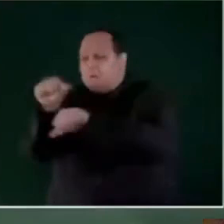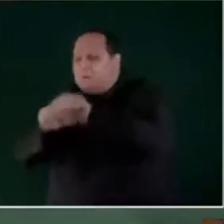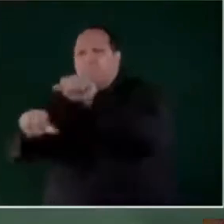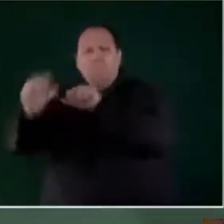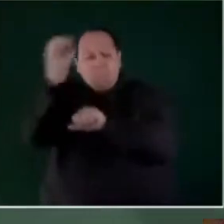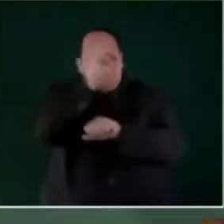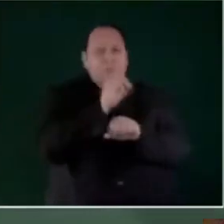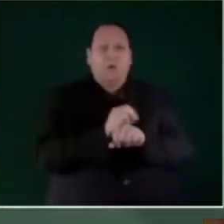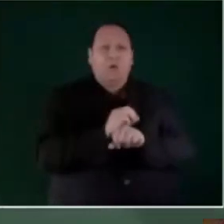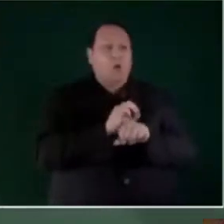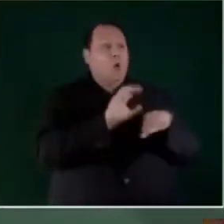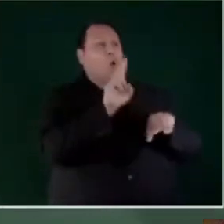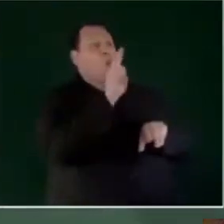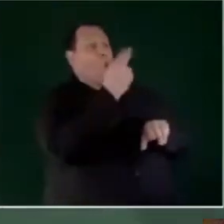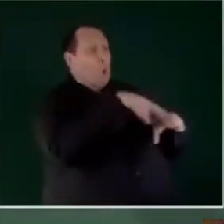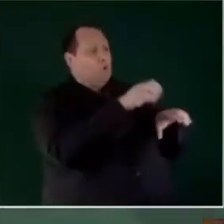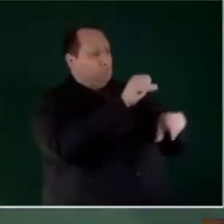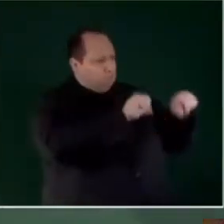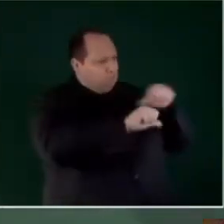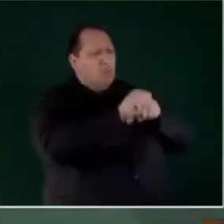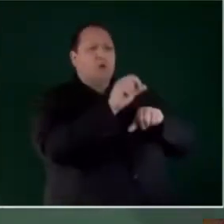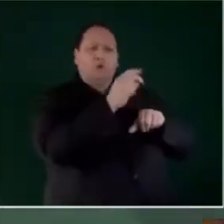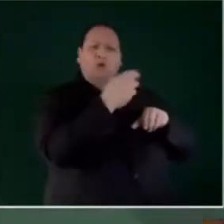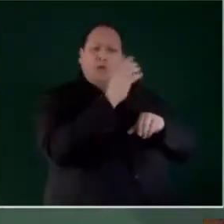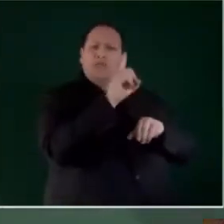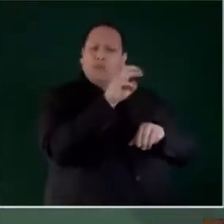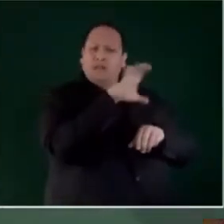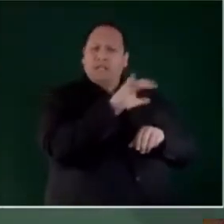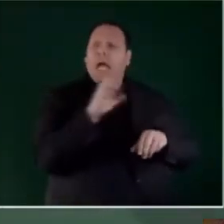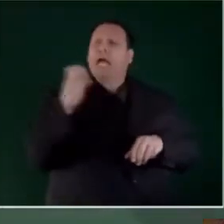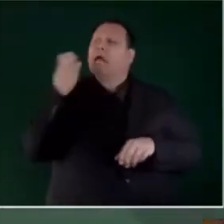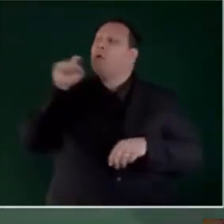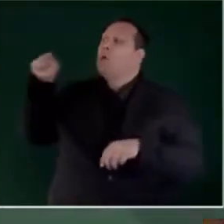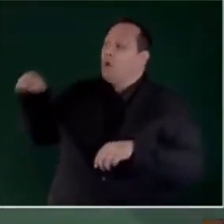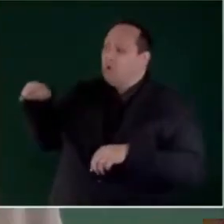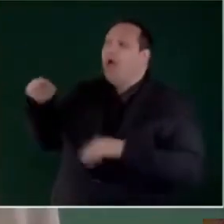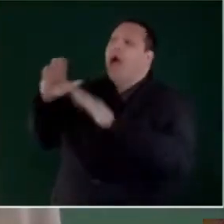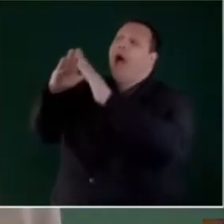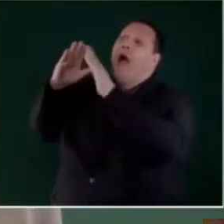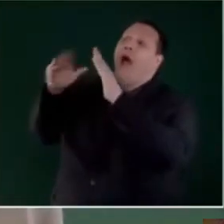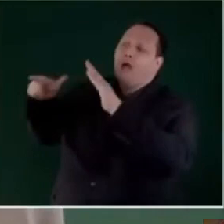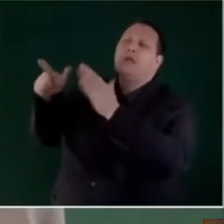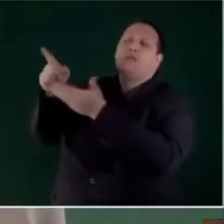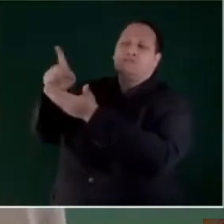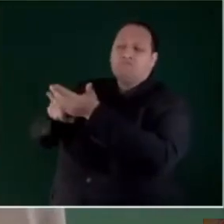Democracia en las universidades, democracia en la escuela, democracia en el hogar.